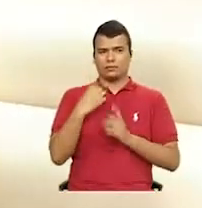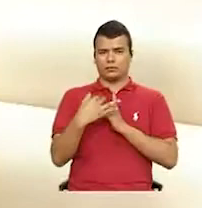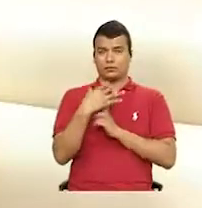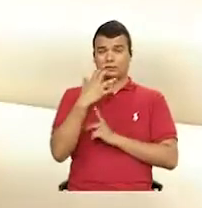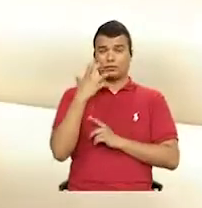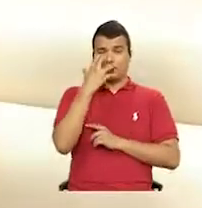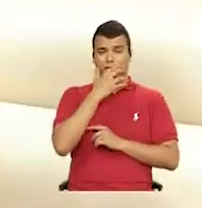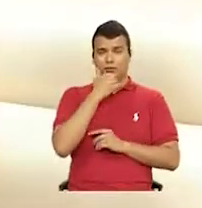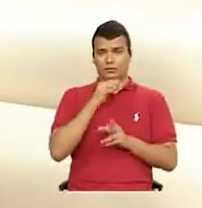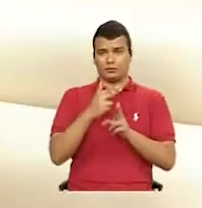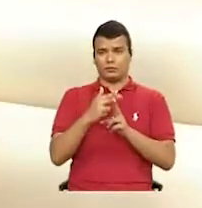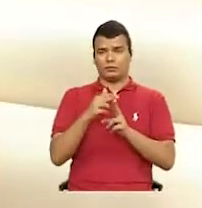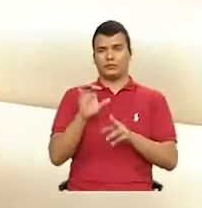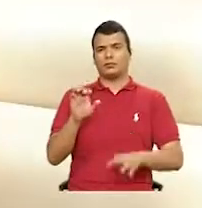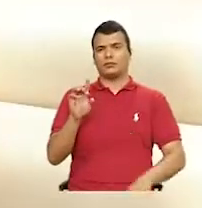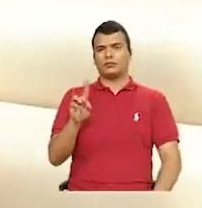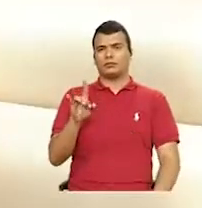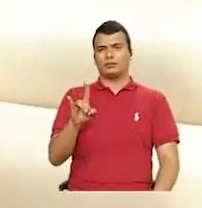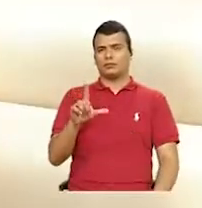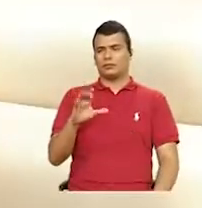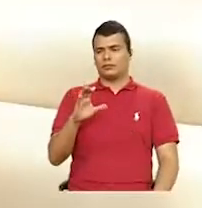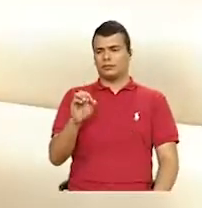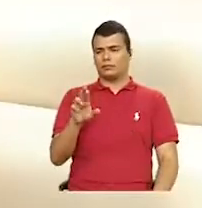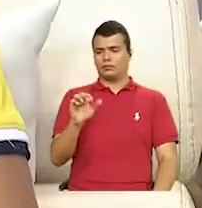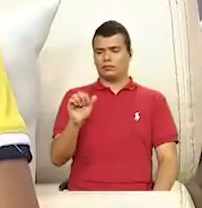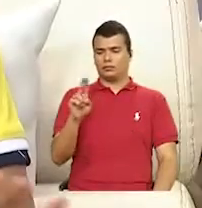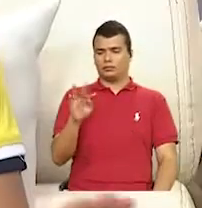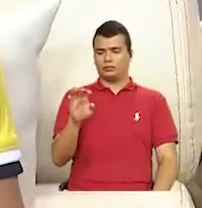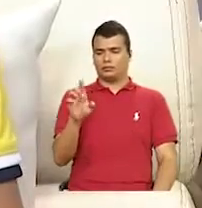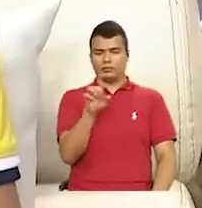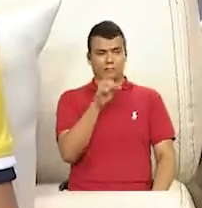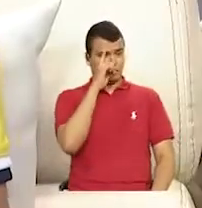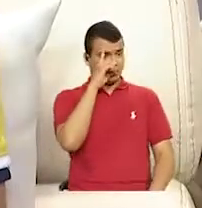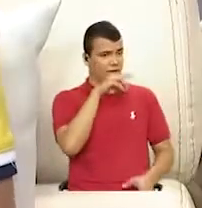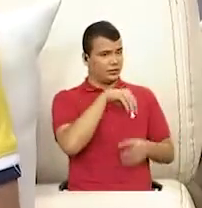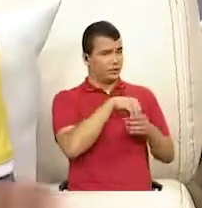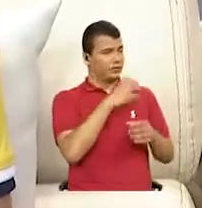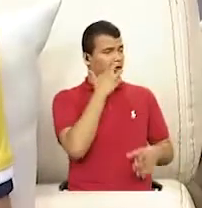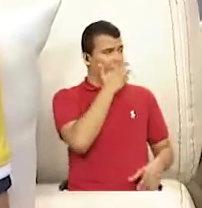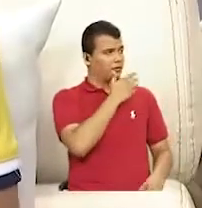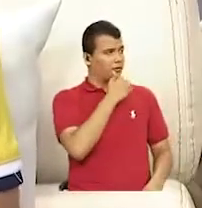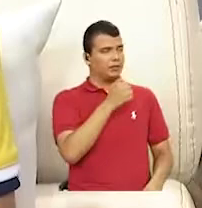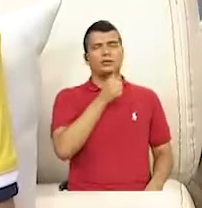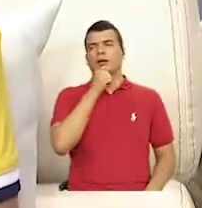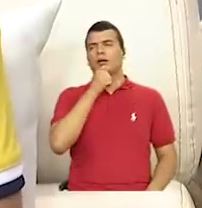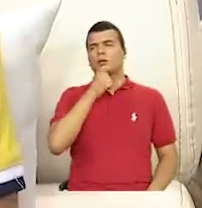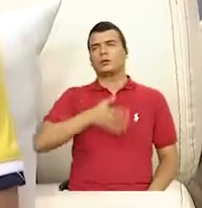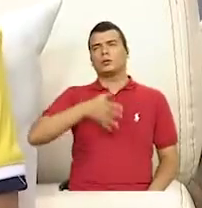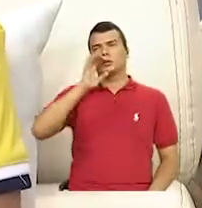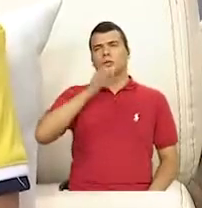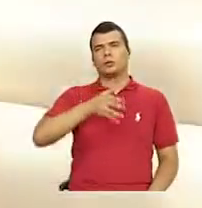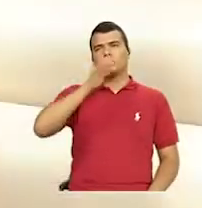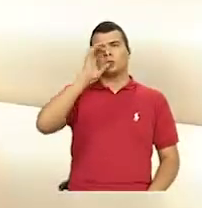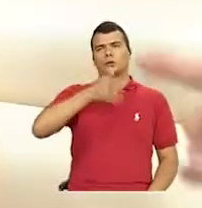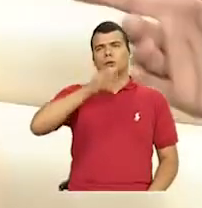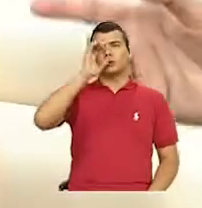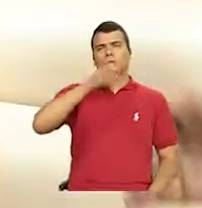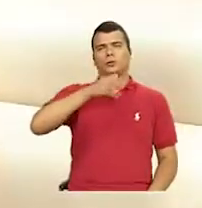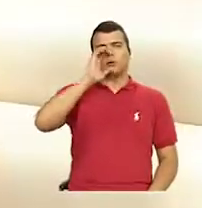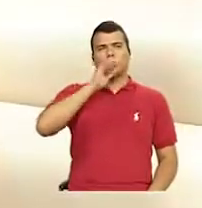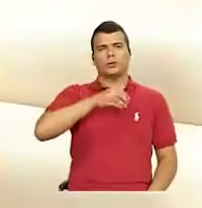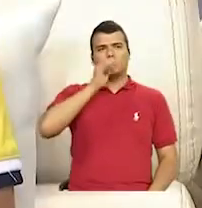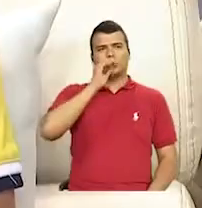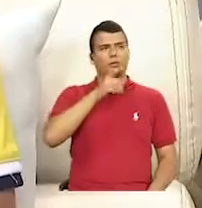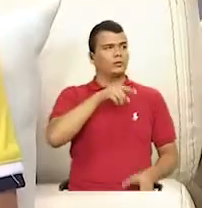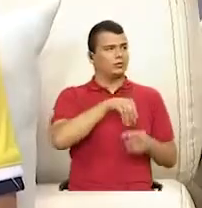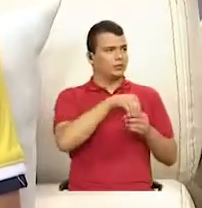decir, los edulcorantes artificiales. No, y nos comemos el cuento de no tiene calorías y tome agua, y tome agua. Agua saborizada.